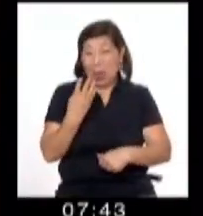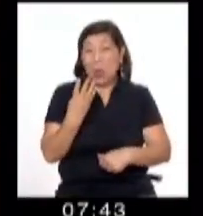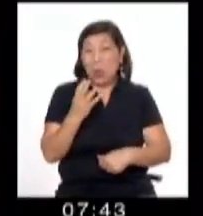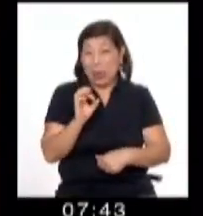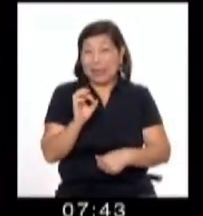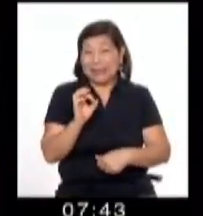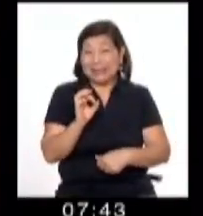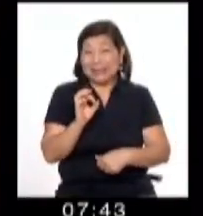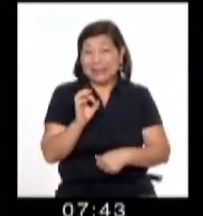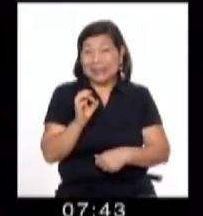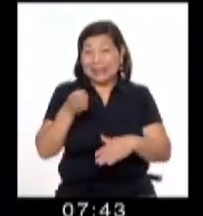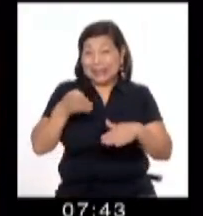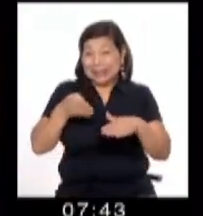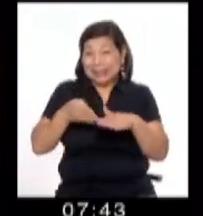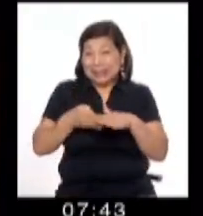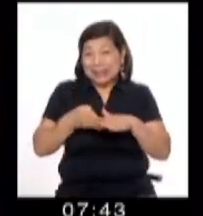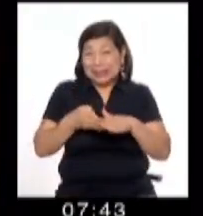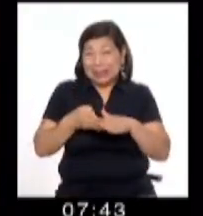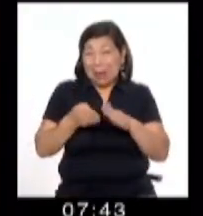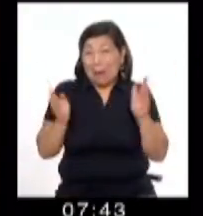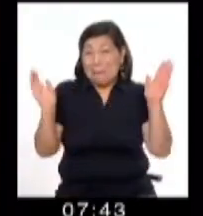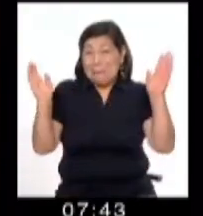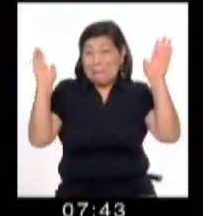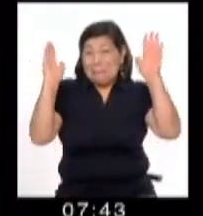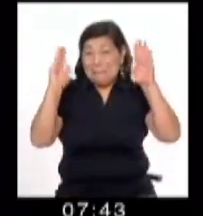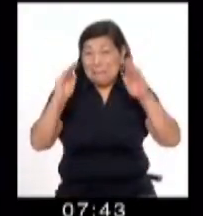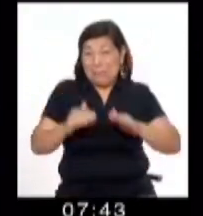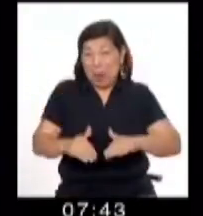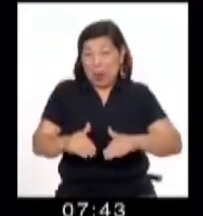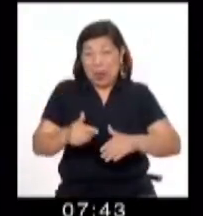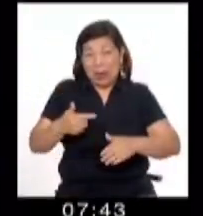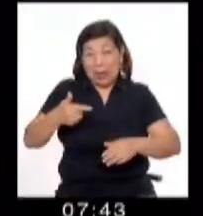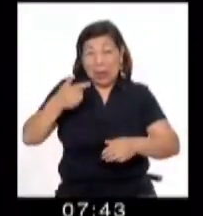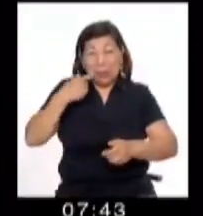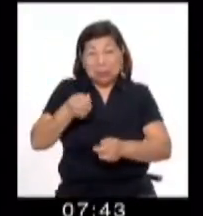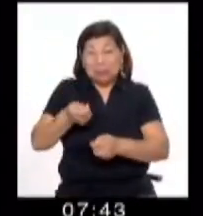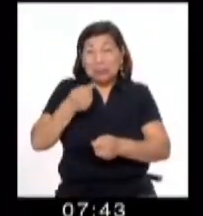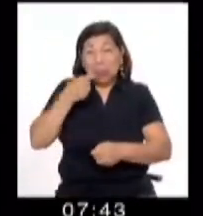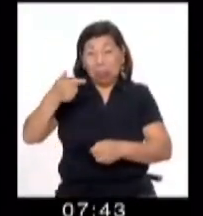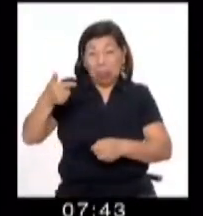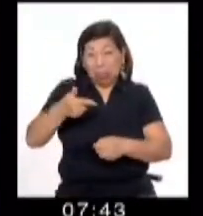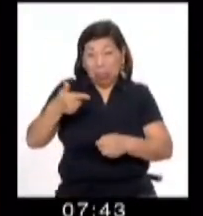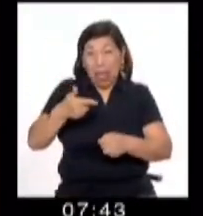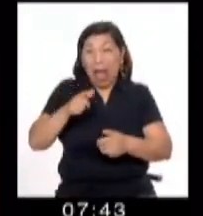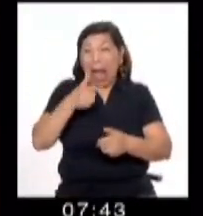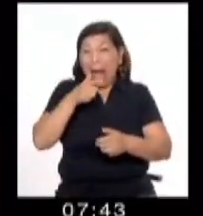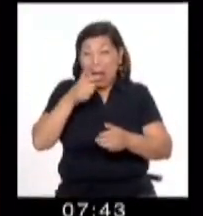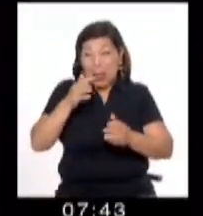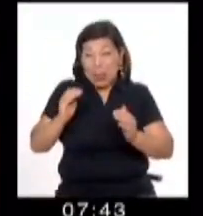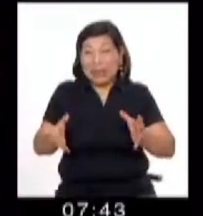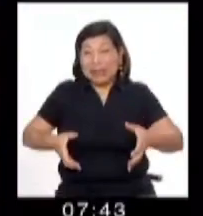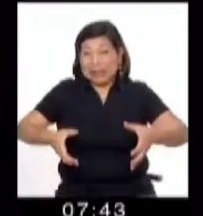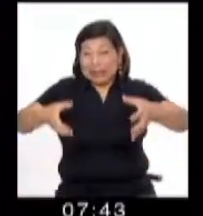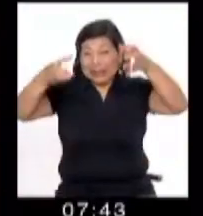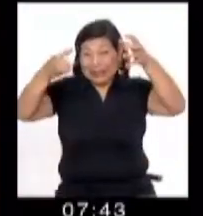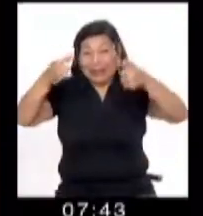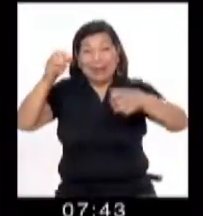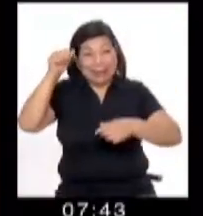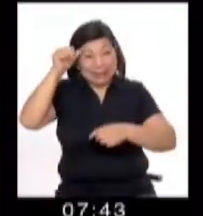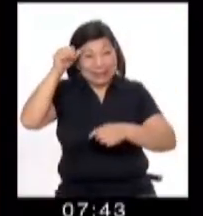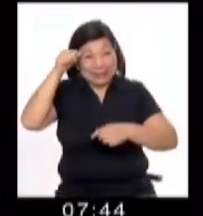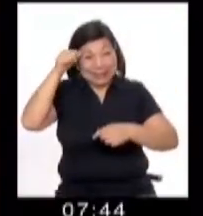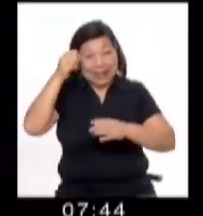que resultó atrapado luego de producirse el derrumbe, el desplome de un tanque de agua aéreo